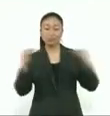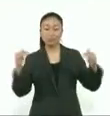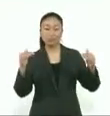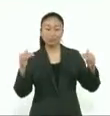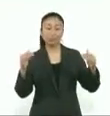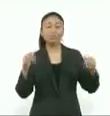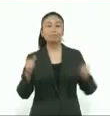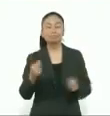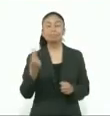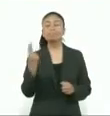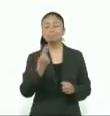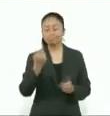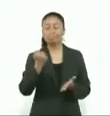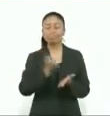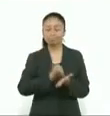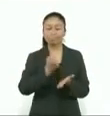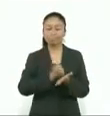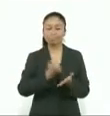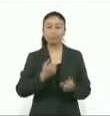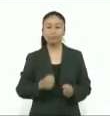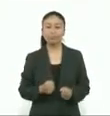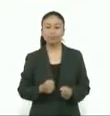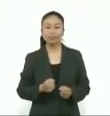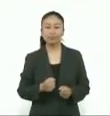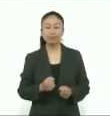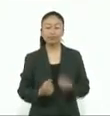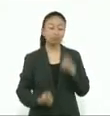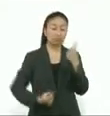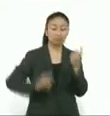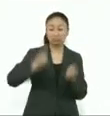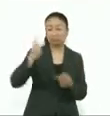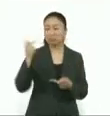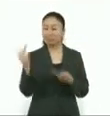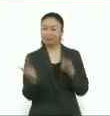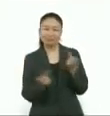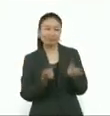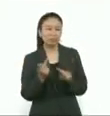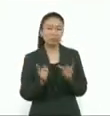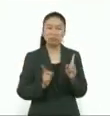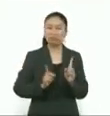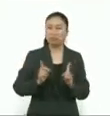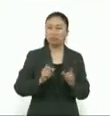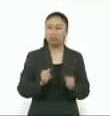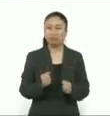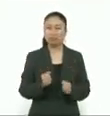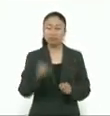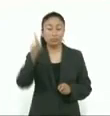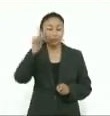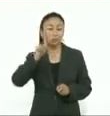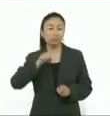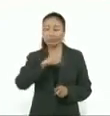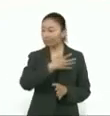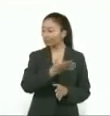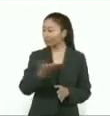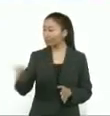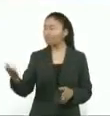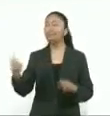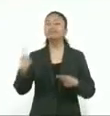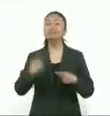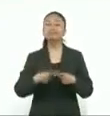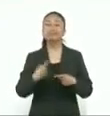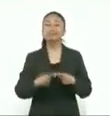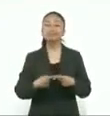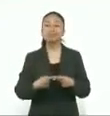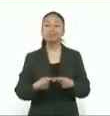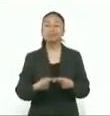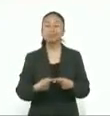hay democracia. A quienes se preguntan, ¿quiénes son ellas? Desde aquí les